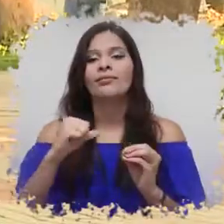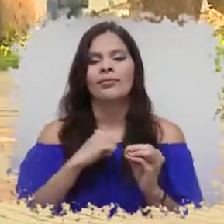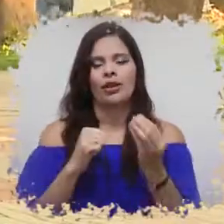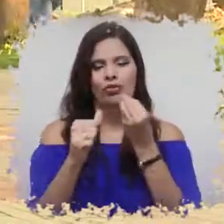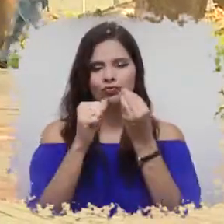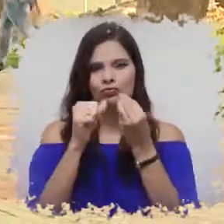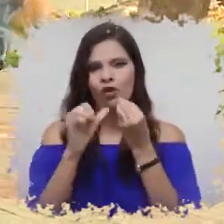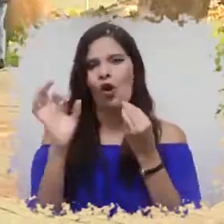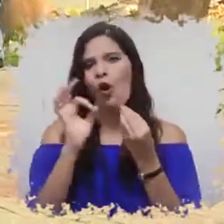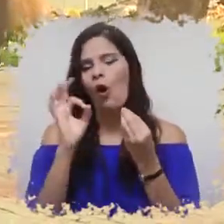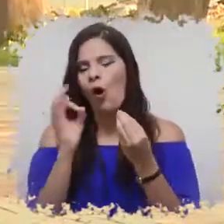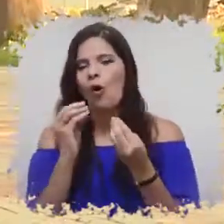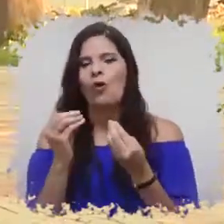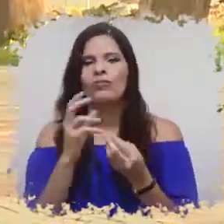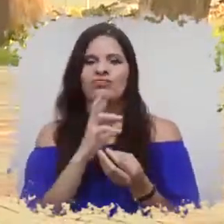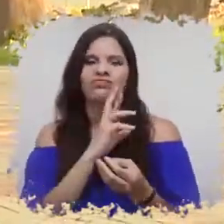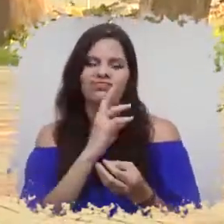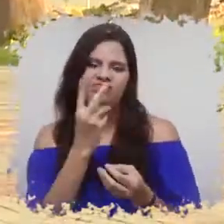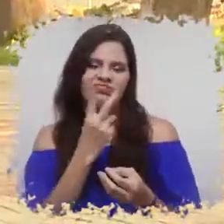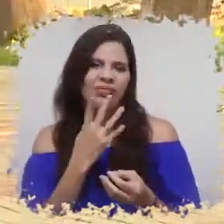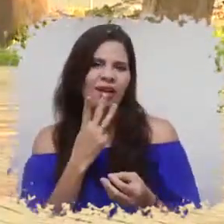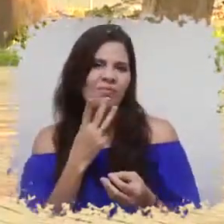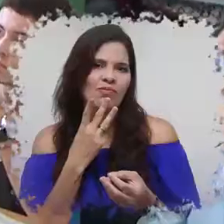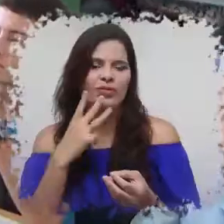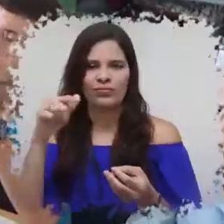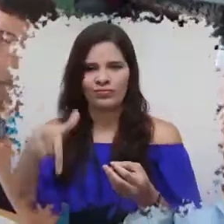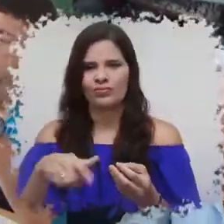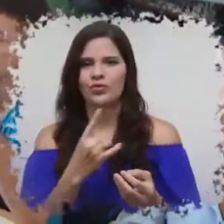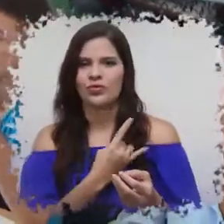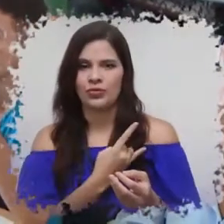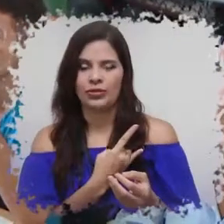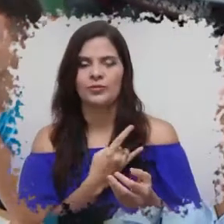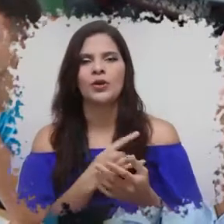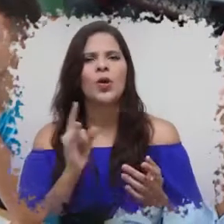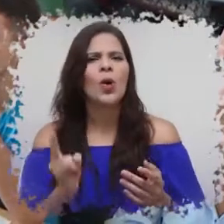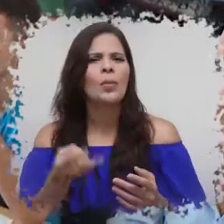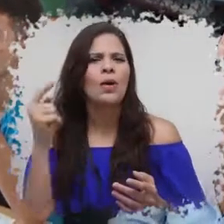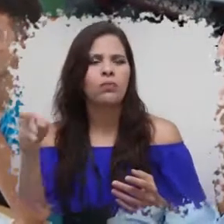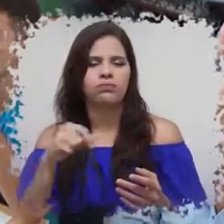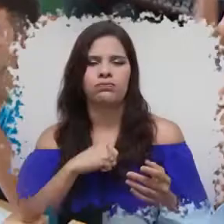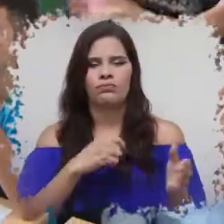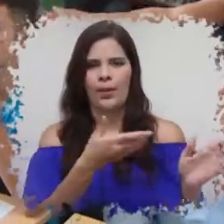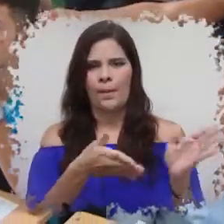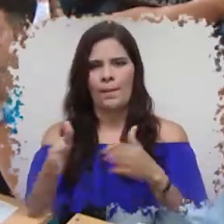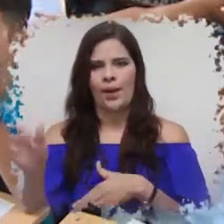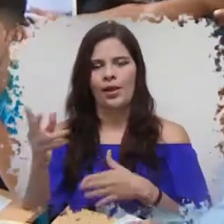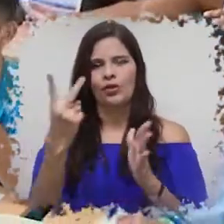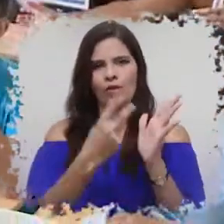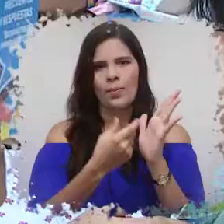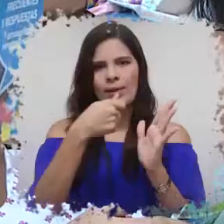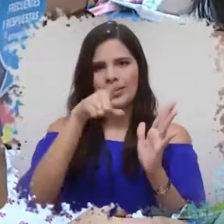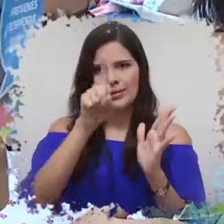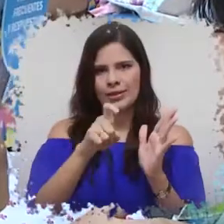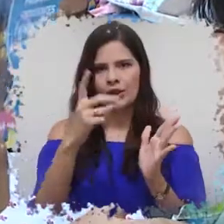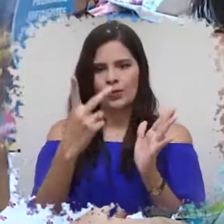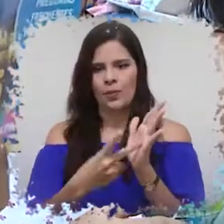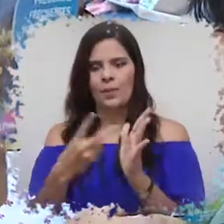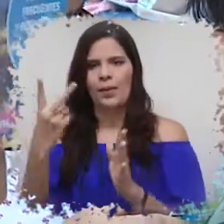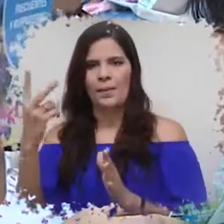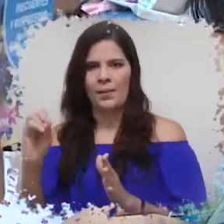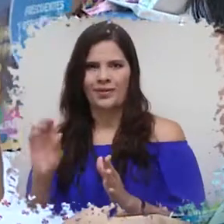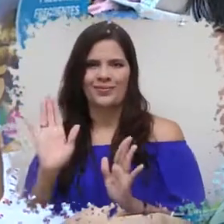refrigerios. Esta iniciativa, que beneficiará a 310 estudiantes del departamento, se encuentra contemplada en el Plan de